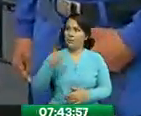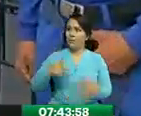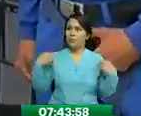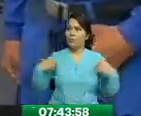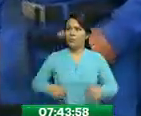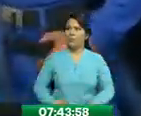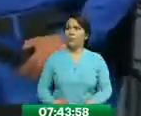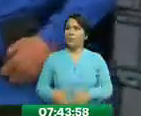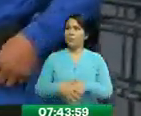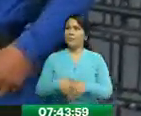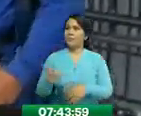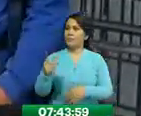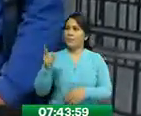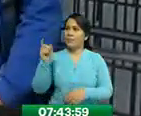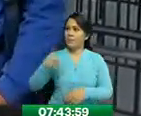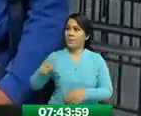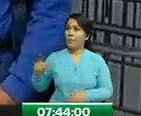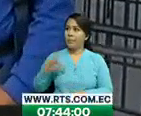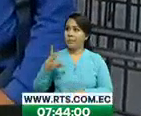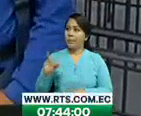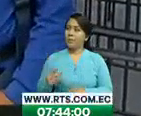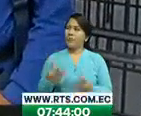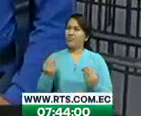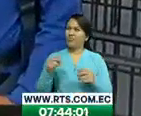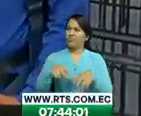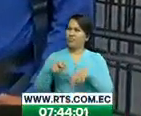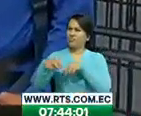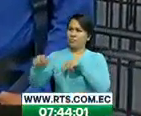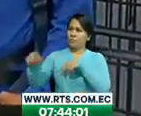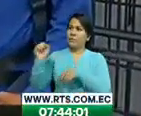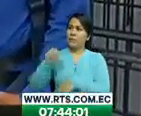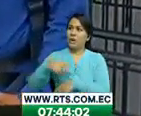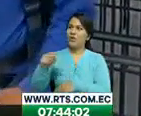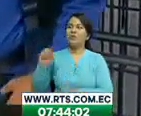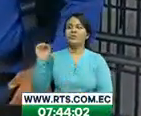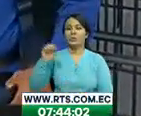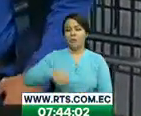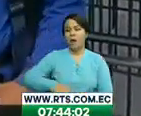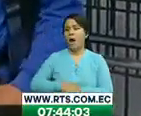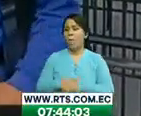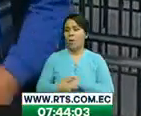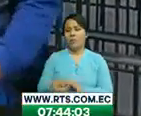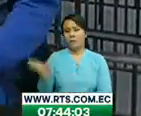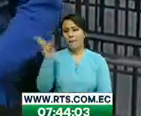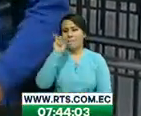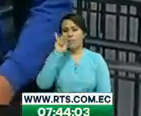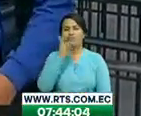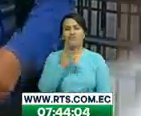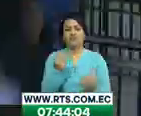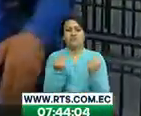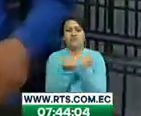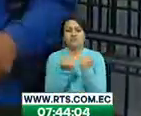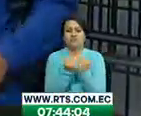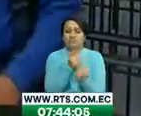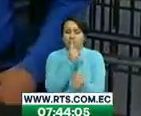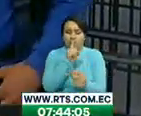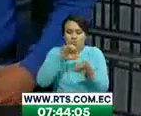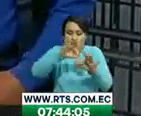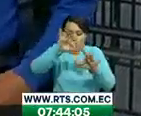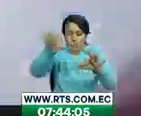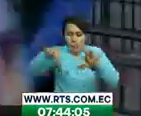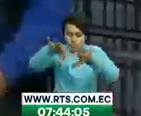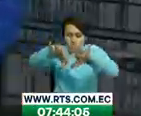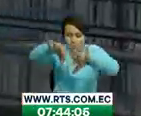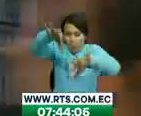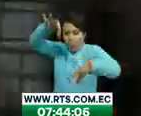Muy buen día, amigo. Los delincuentes se aprovechan la aglomeración de usuarios acá. Claro, se aprovechan porque ven el tumulto y ahí es donde meten la mano y sacan